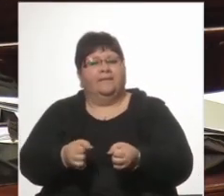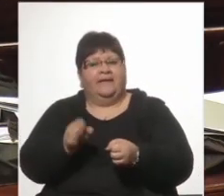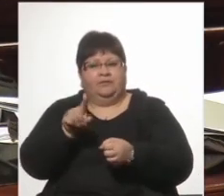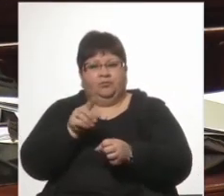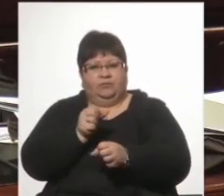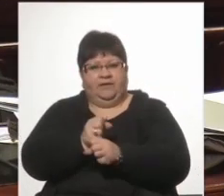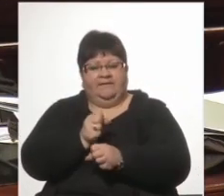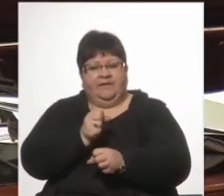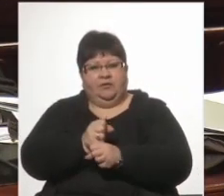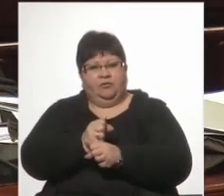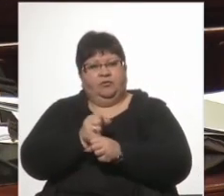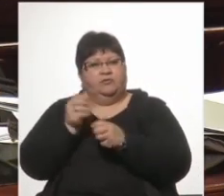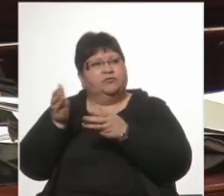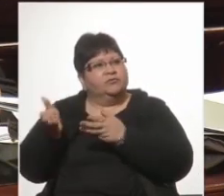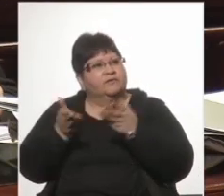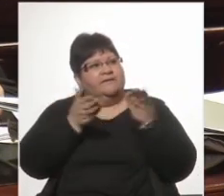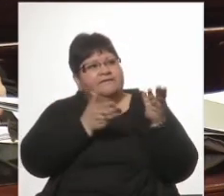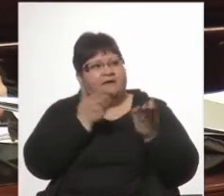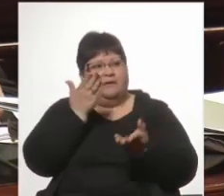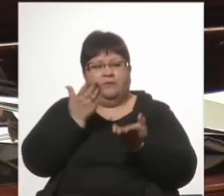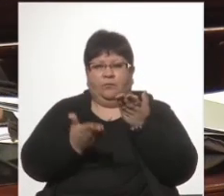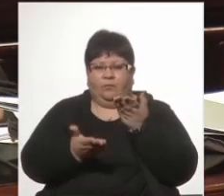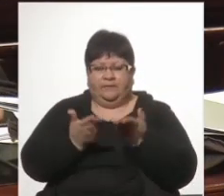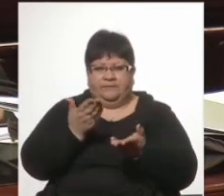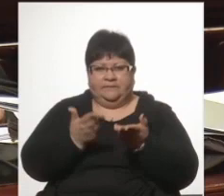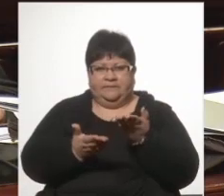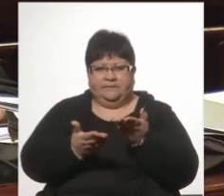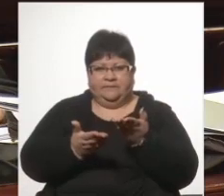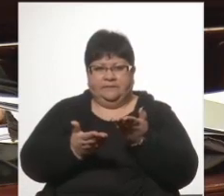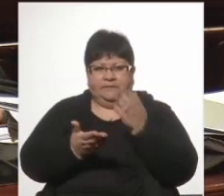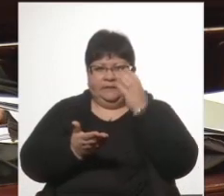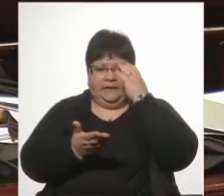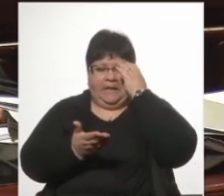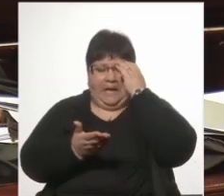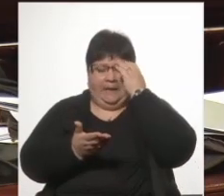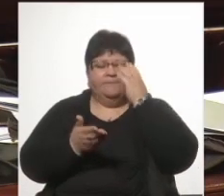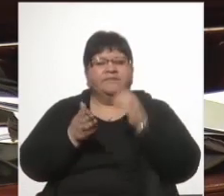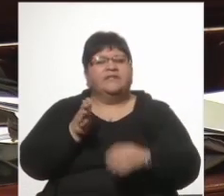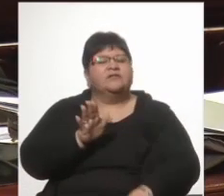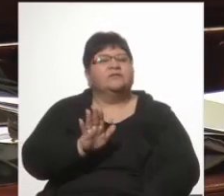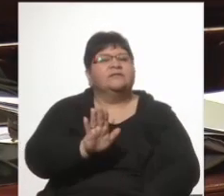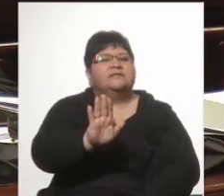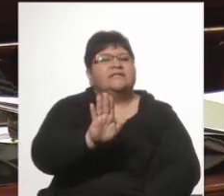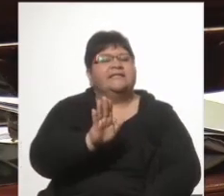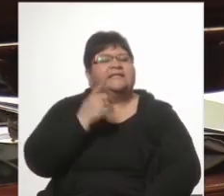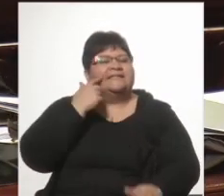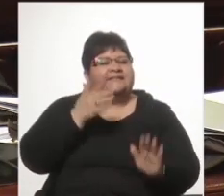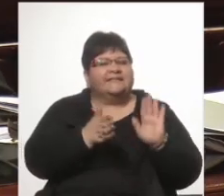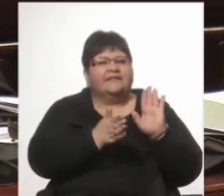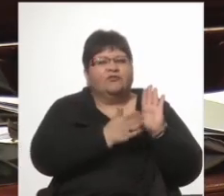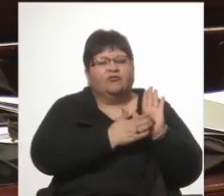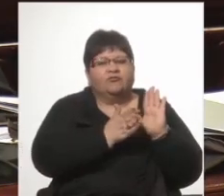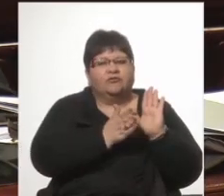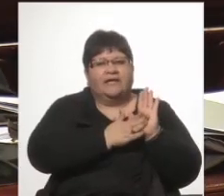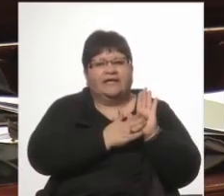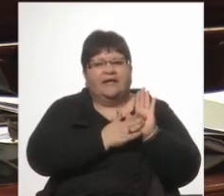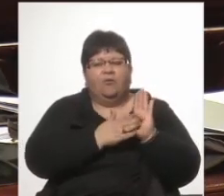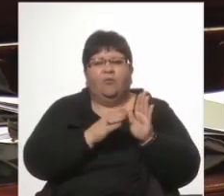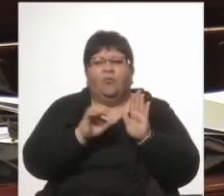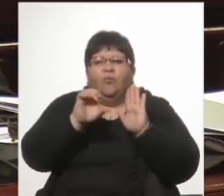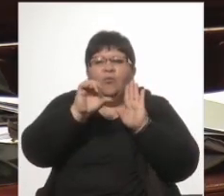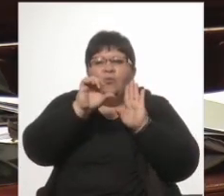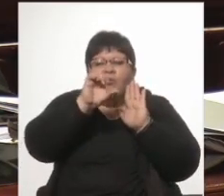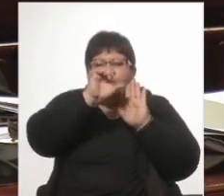quedará a disposición del tribunal competente. Es así que se consagra un estatuto especial para los legisladores que no es